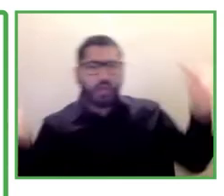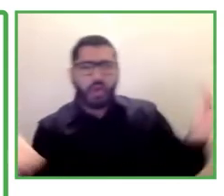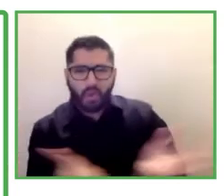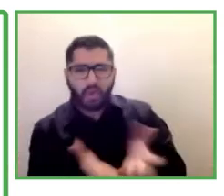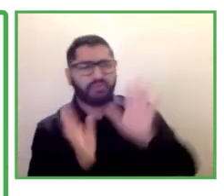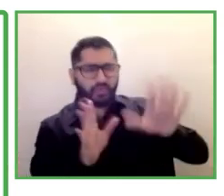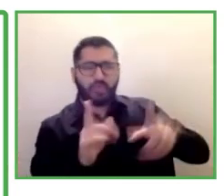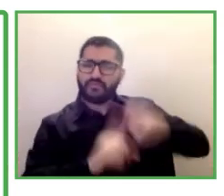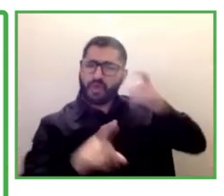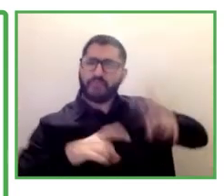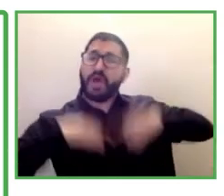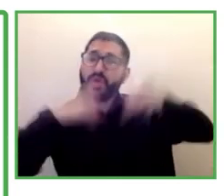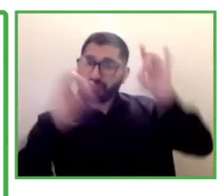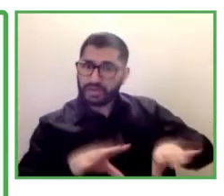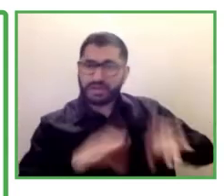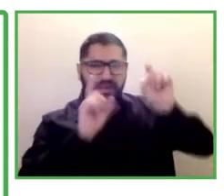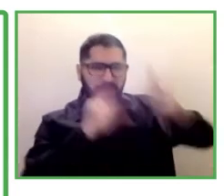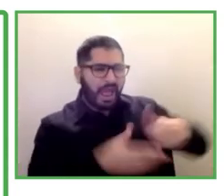organización.